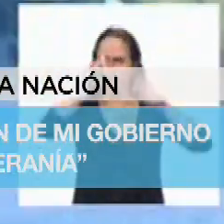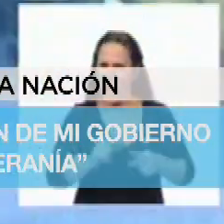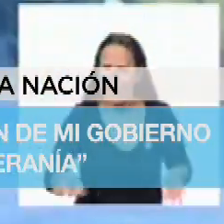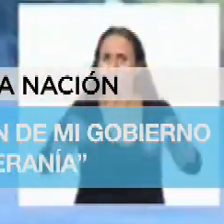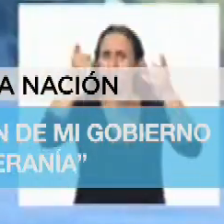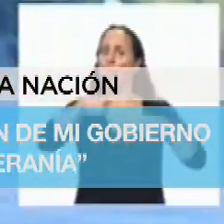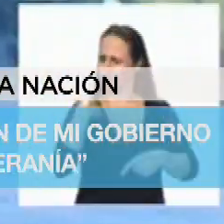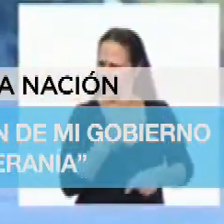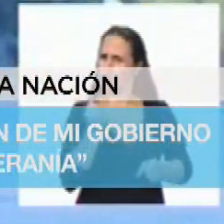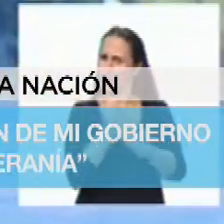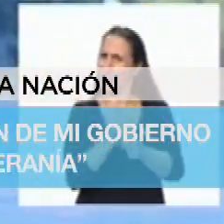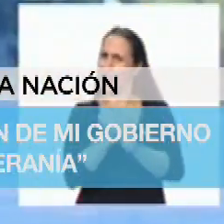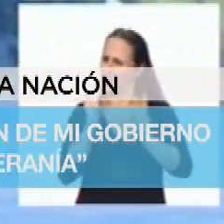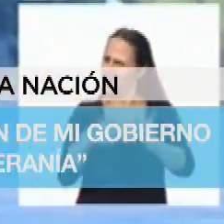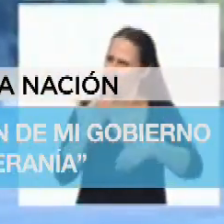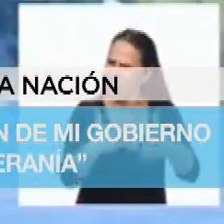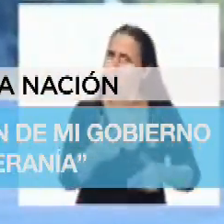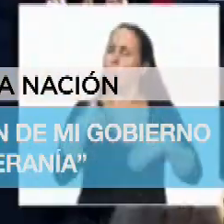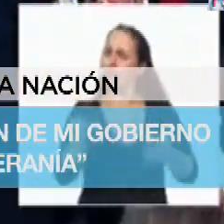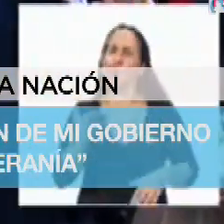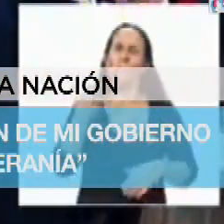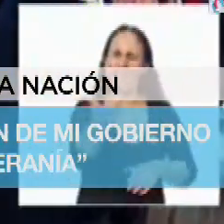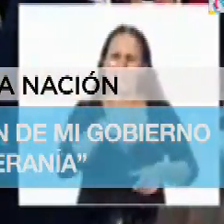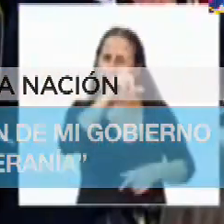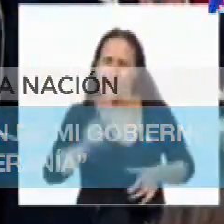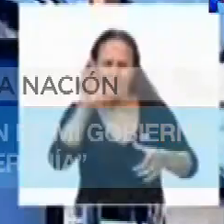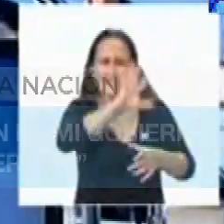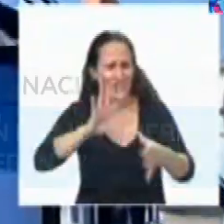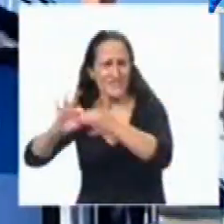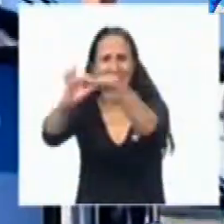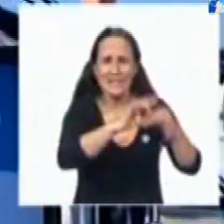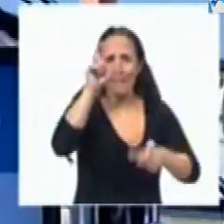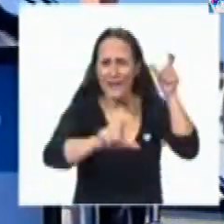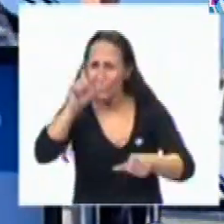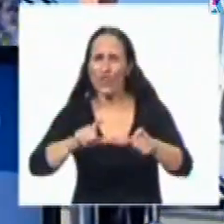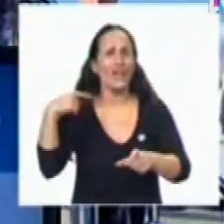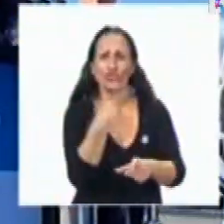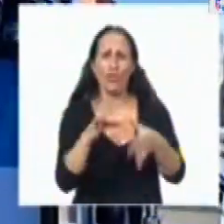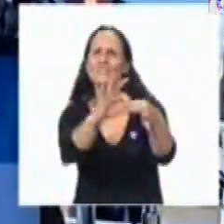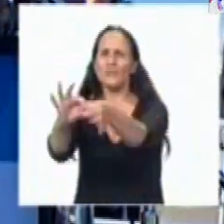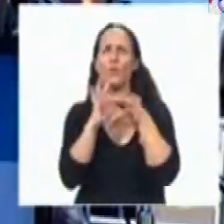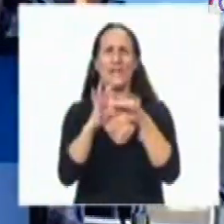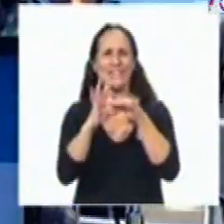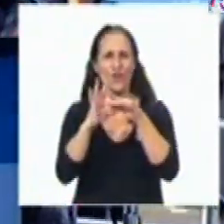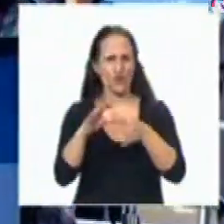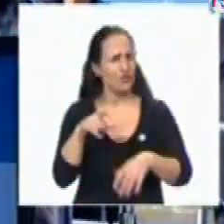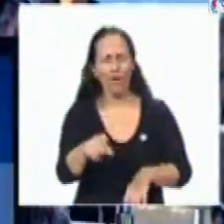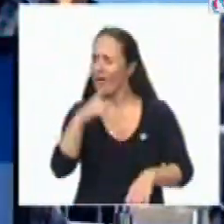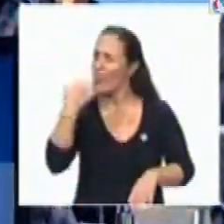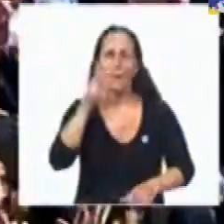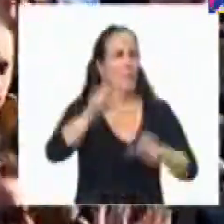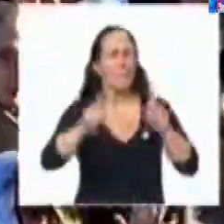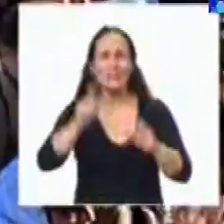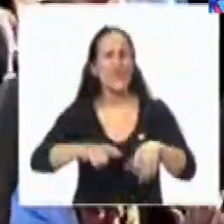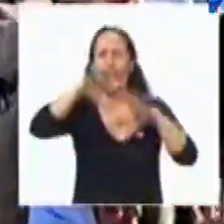trabajando y por eso le pedimos la unidad nacional a todos los argentinos. Tenemos que estar